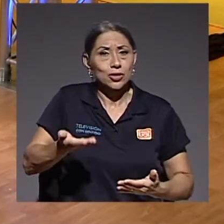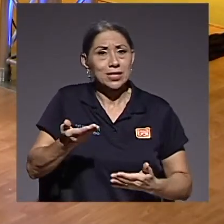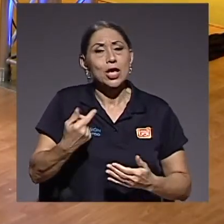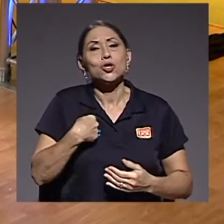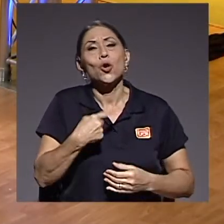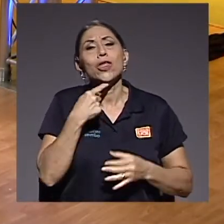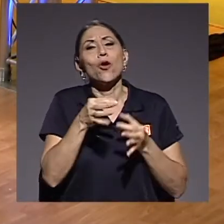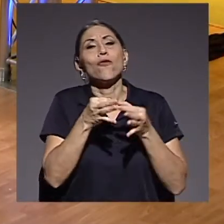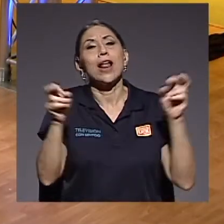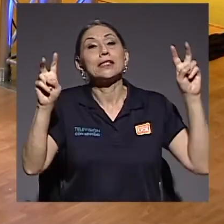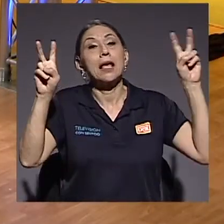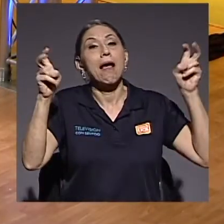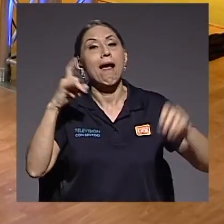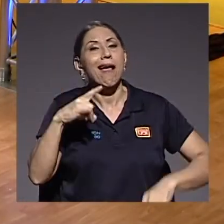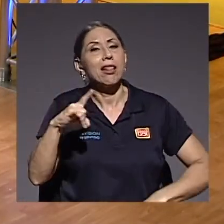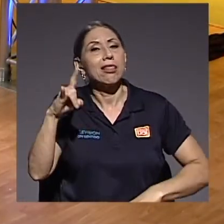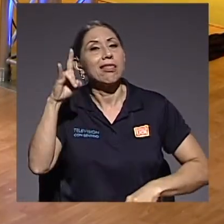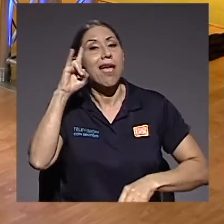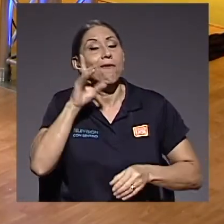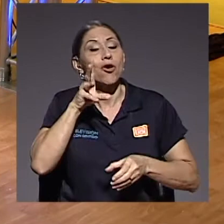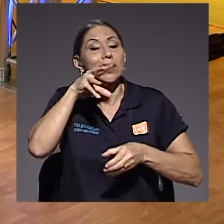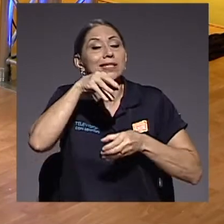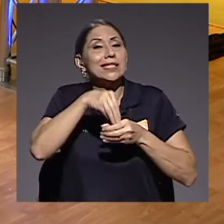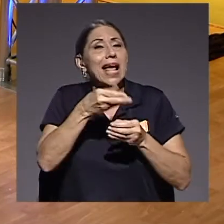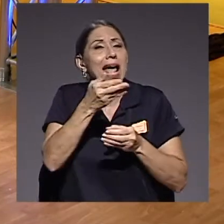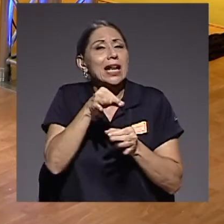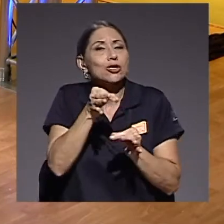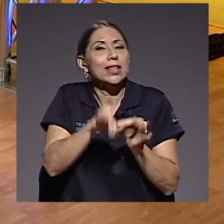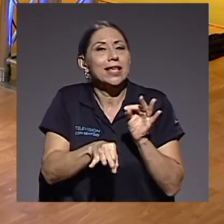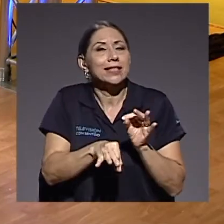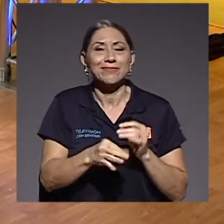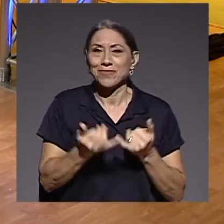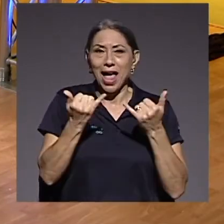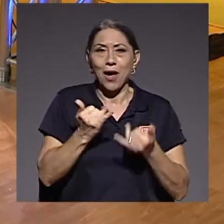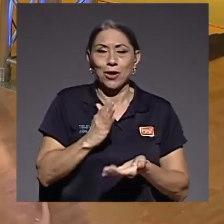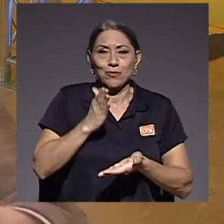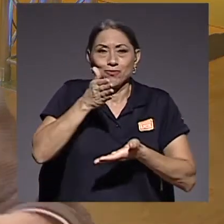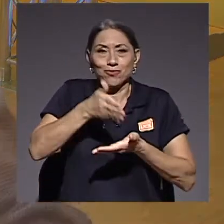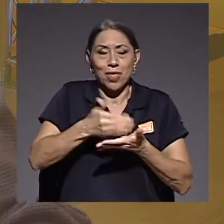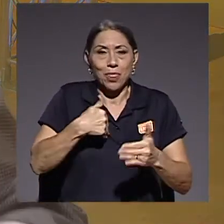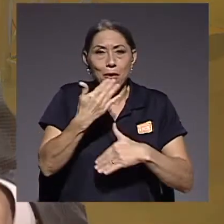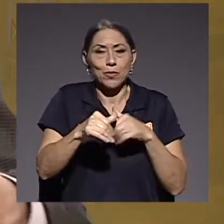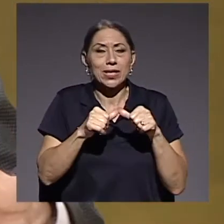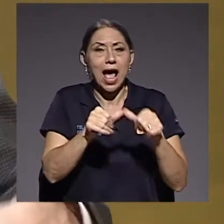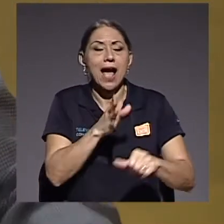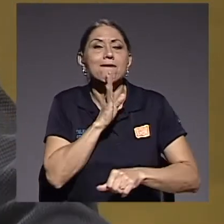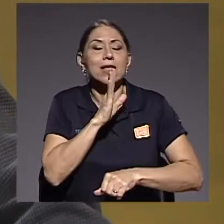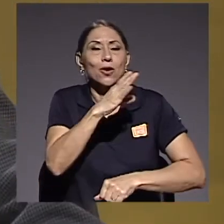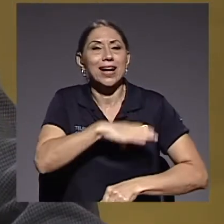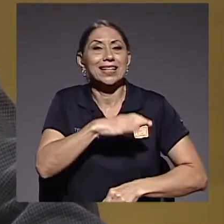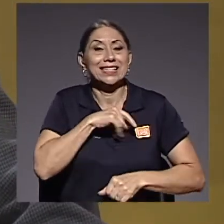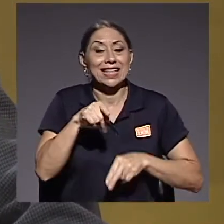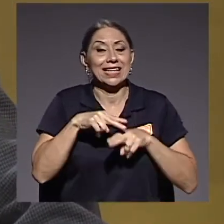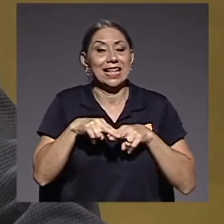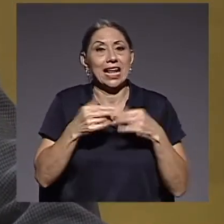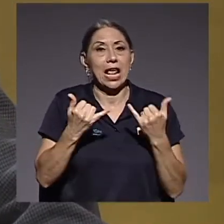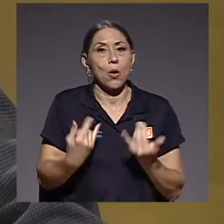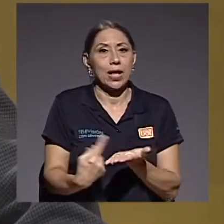está en los detalles. Muy bien, vamos a ir a un corte y volvemos hablando de las características de este tren que se está